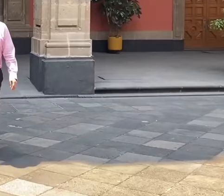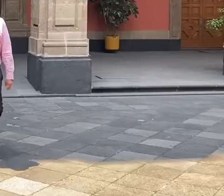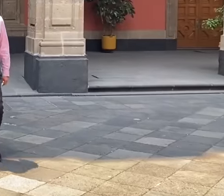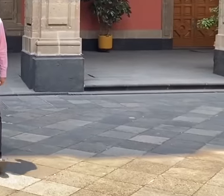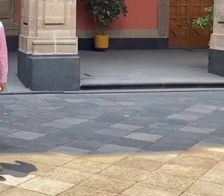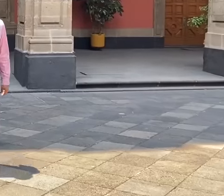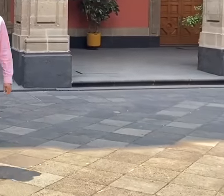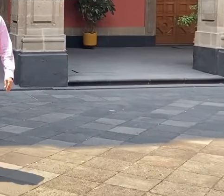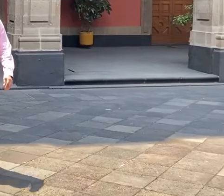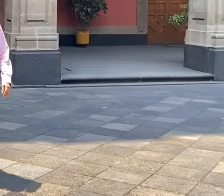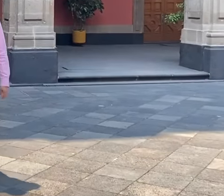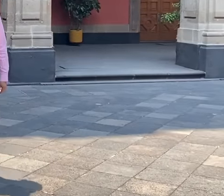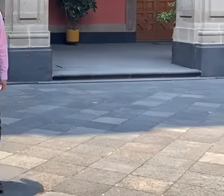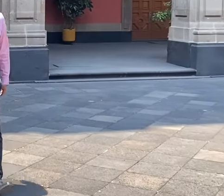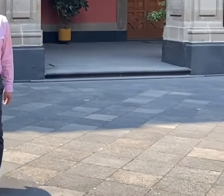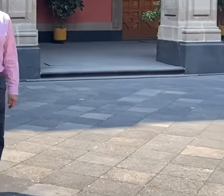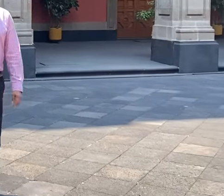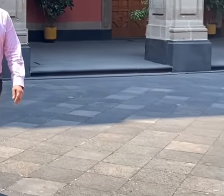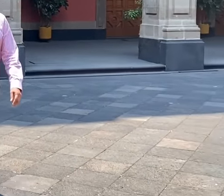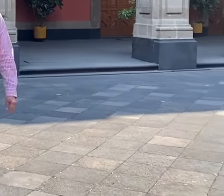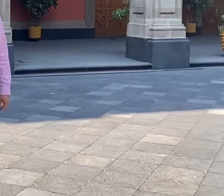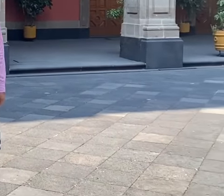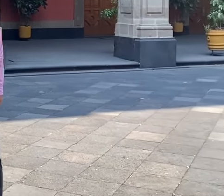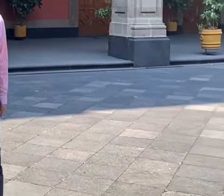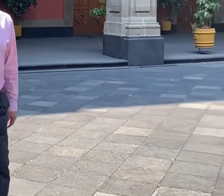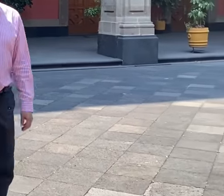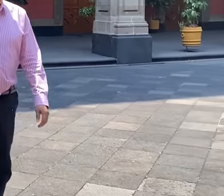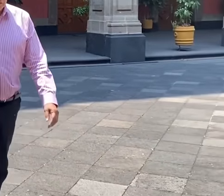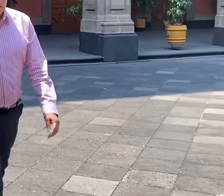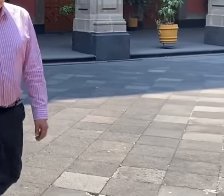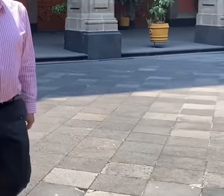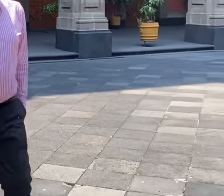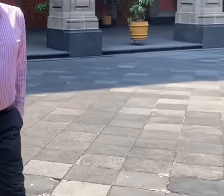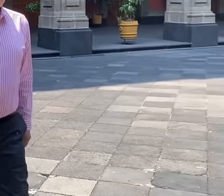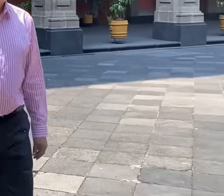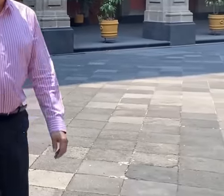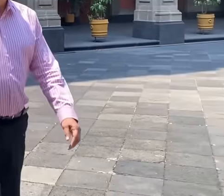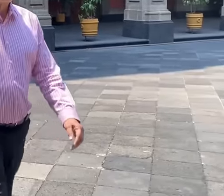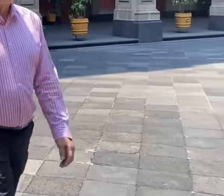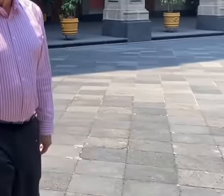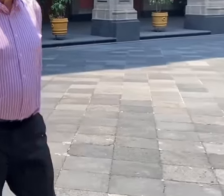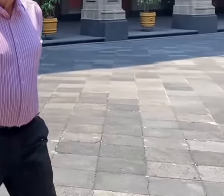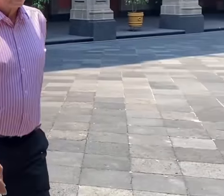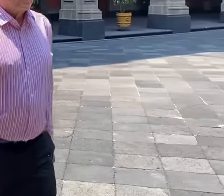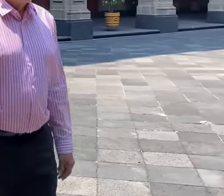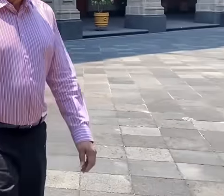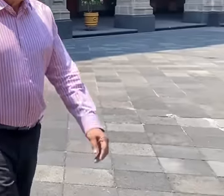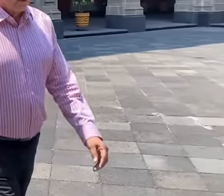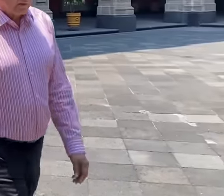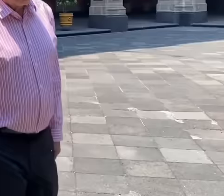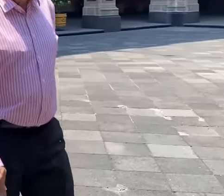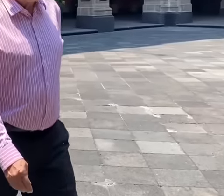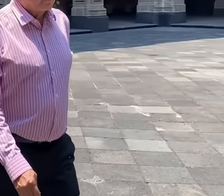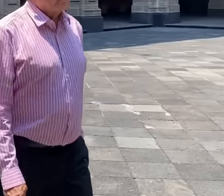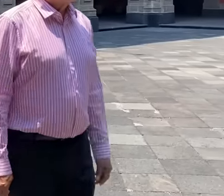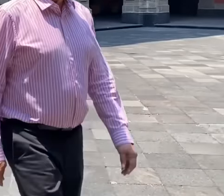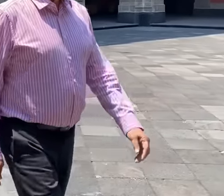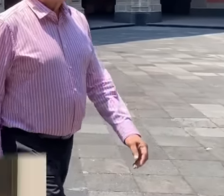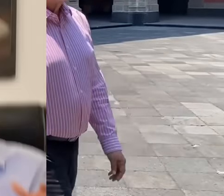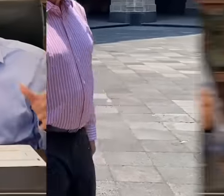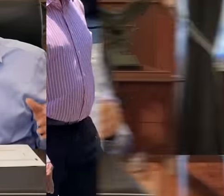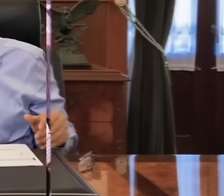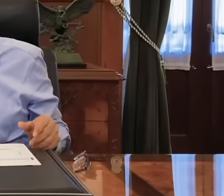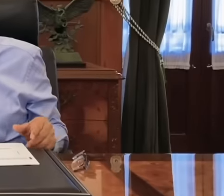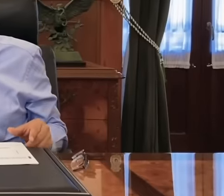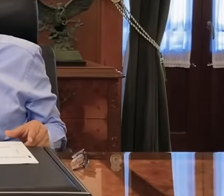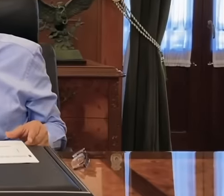El presidente de México, Andrés Manuel López Obrador, tiene muchos proyectos en lista, pero